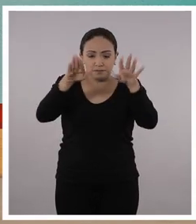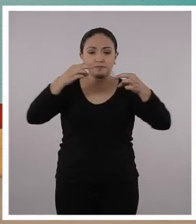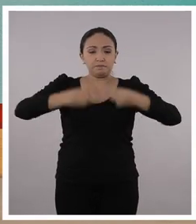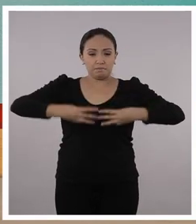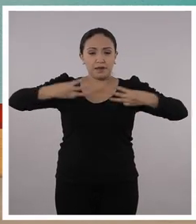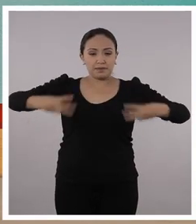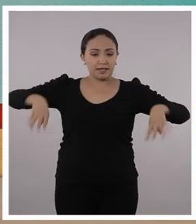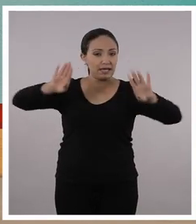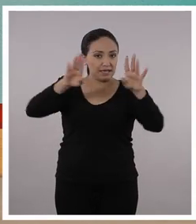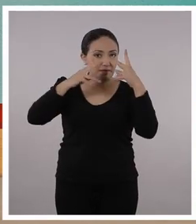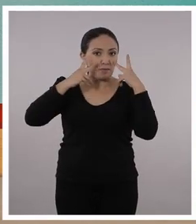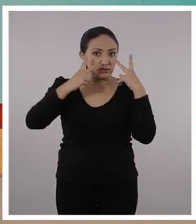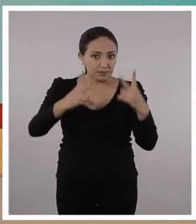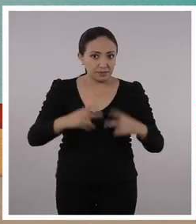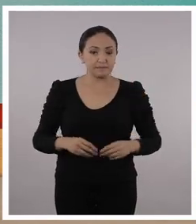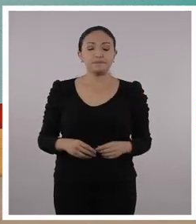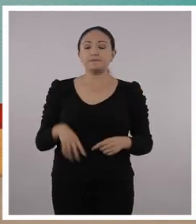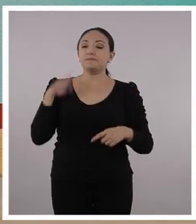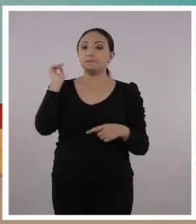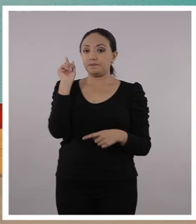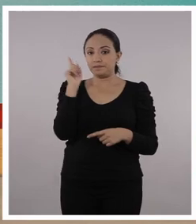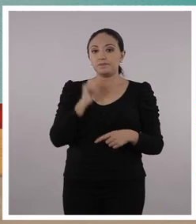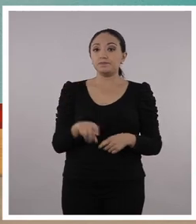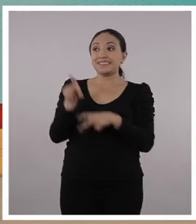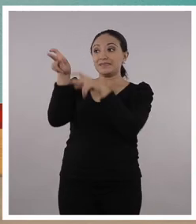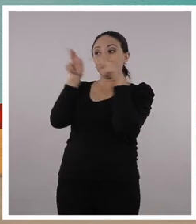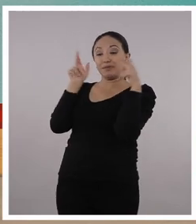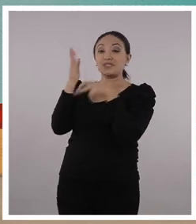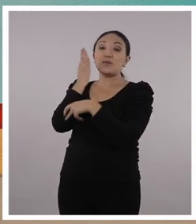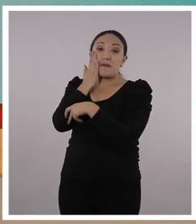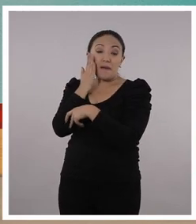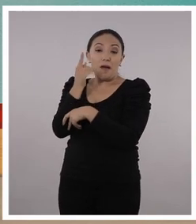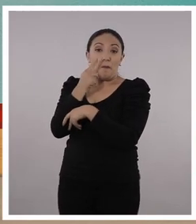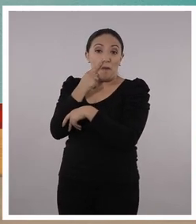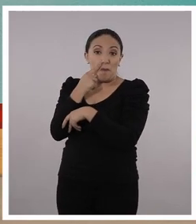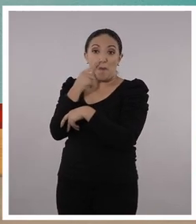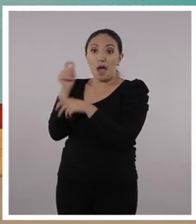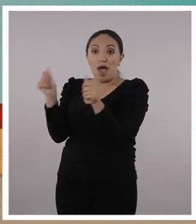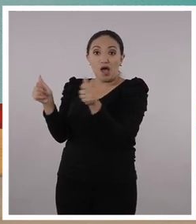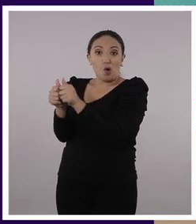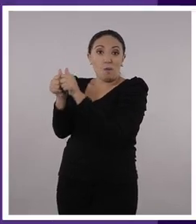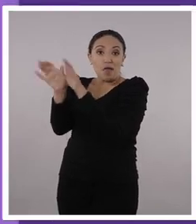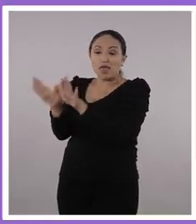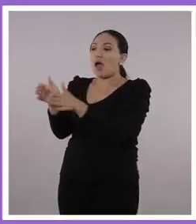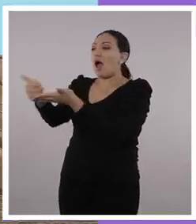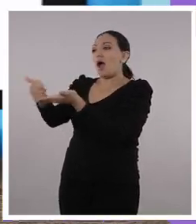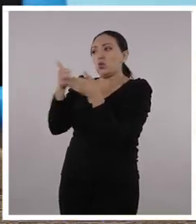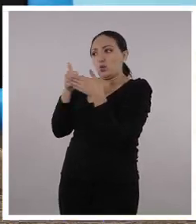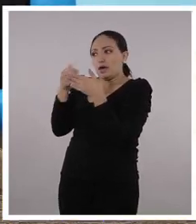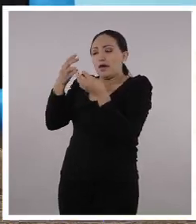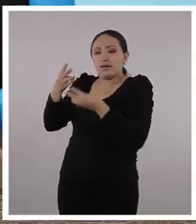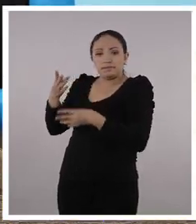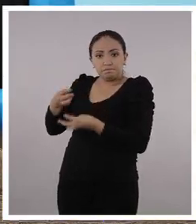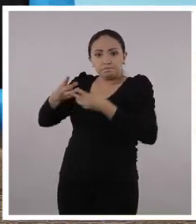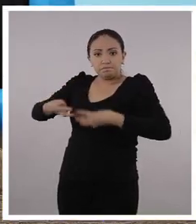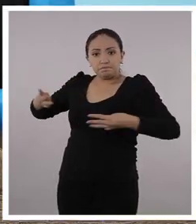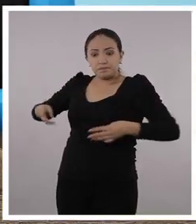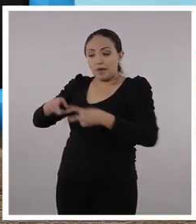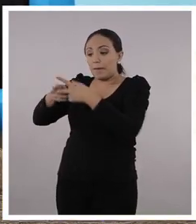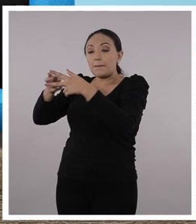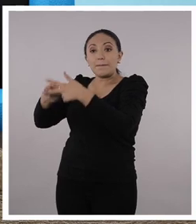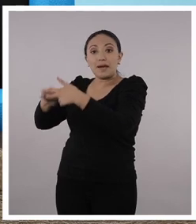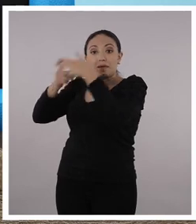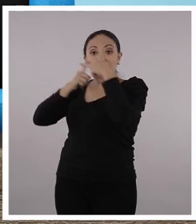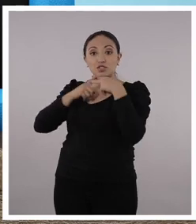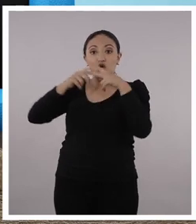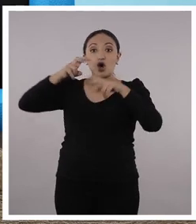¡Solo necesitamos de estos materiales! Vamos a pedir permiso a mamá, a papá o a nuestros acompañantes y vamos a utilizar